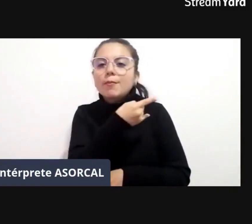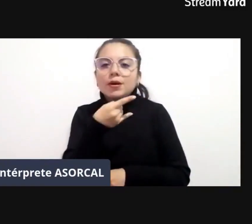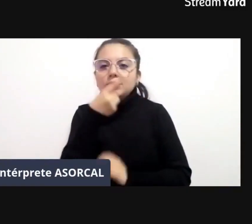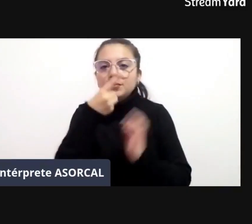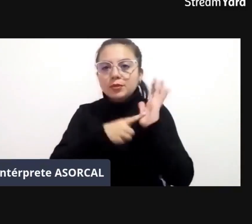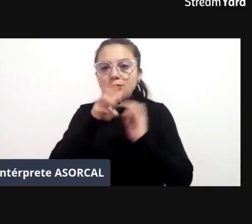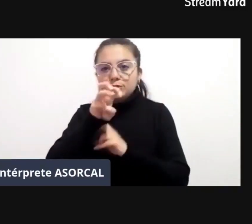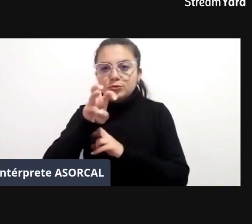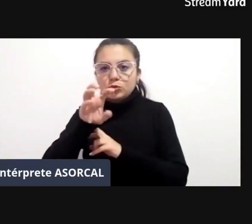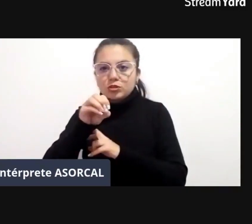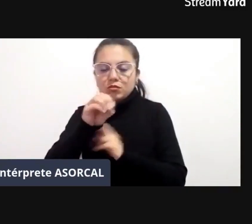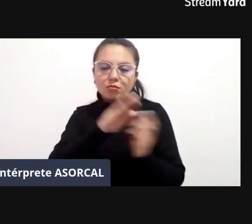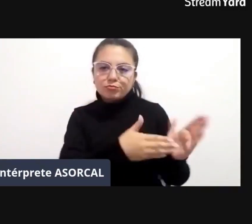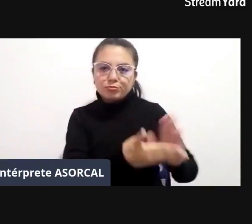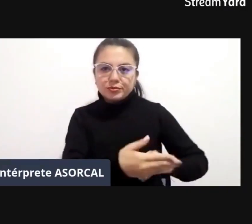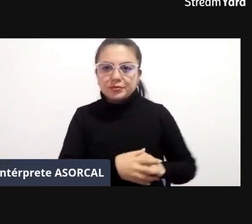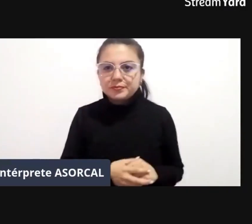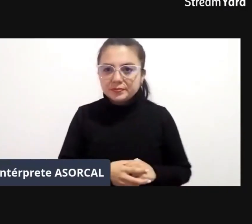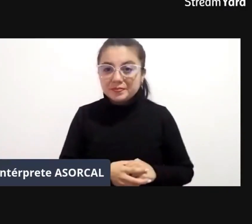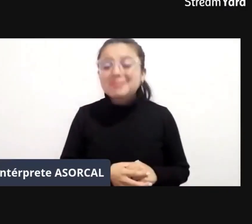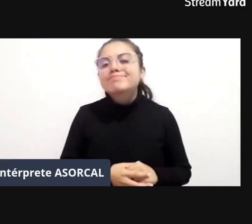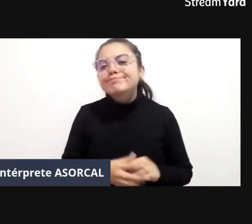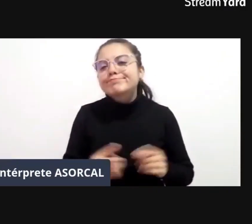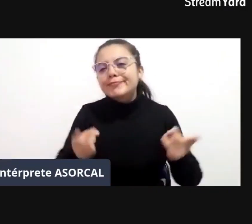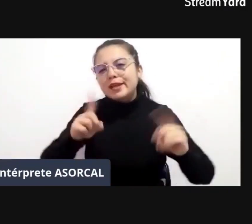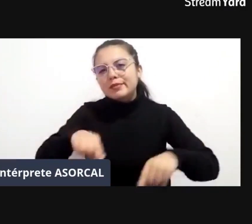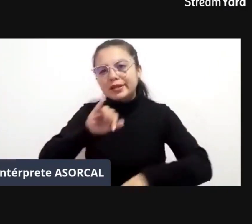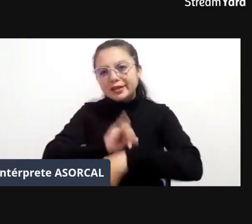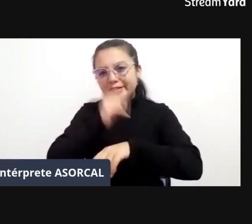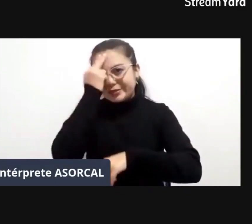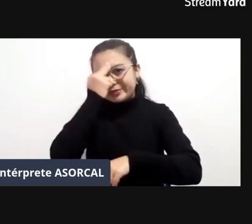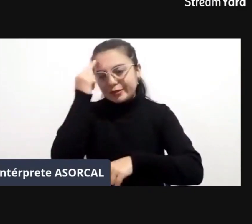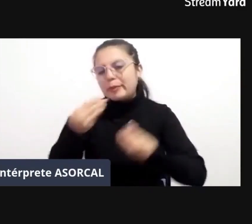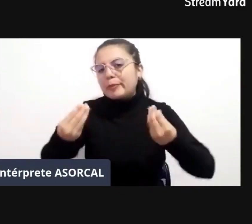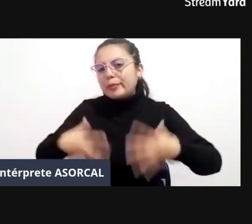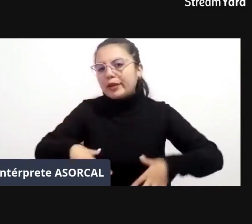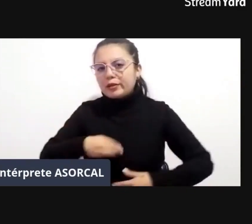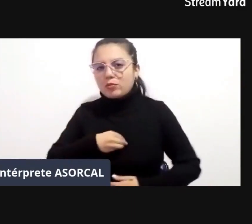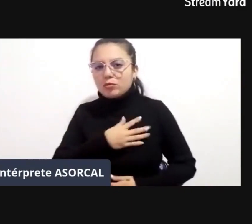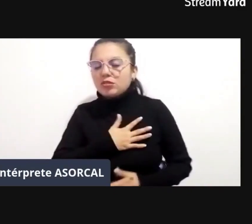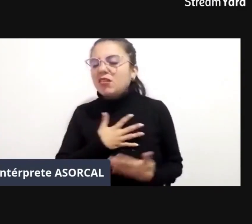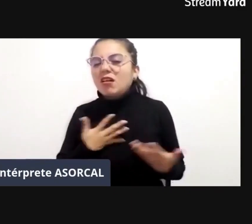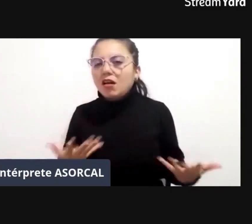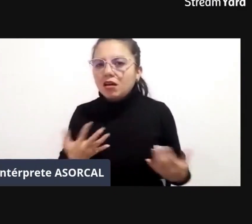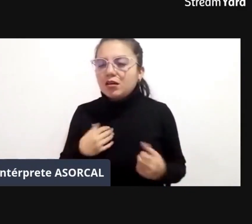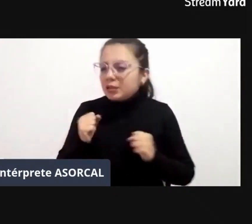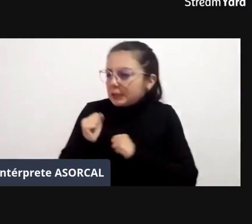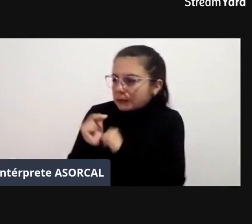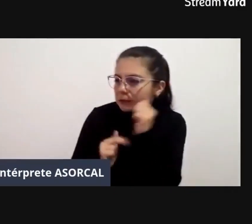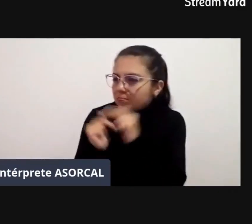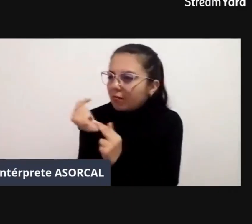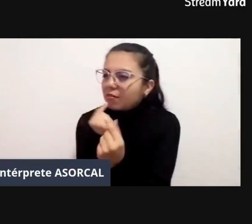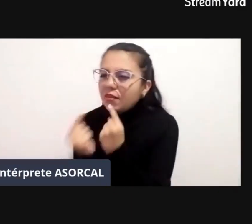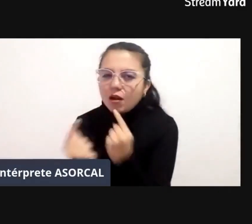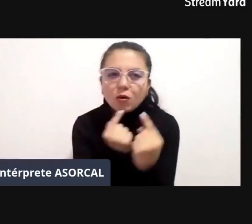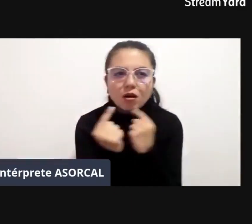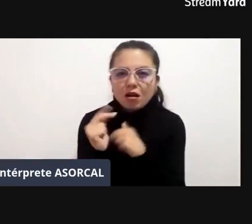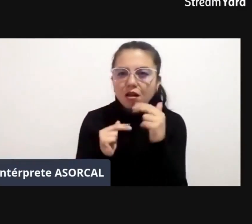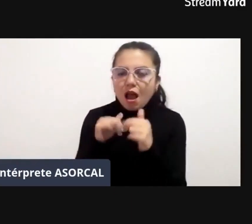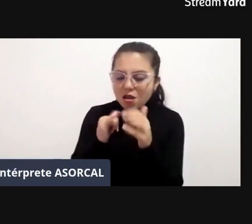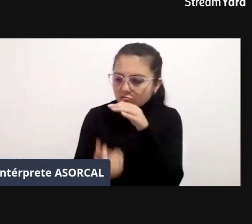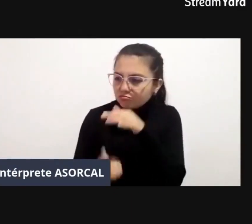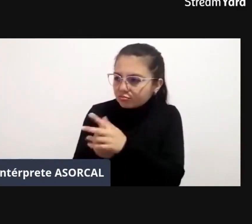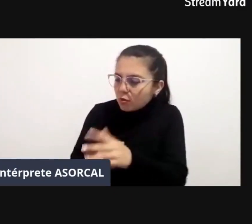Iglesia Católica dejó pasar la oportunidad histórica de contribuir a crear un espacio de diálogo del que salieran propuestas para la redefinición